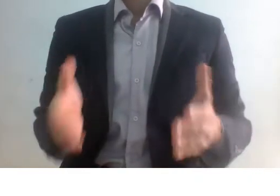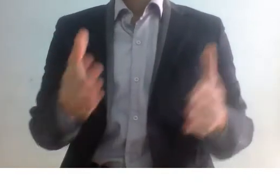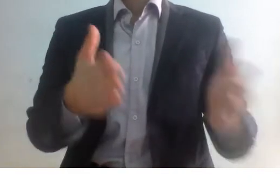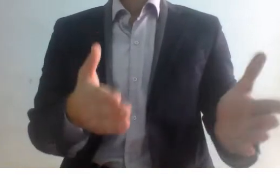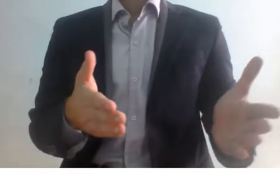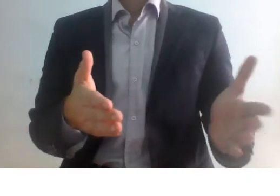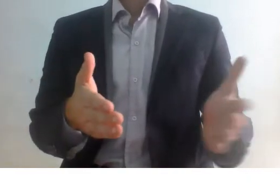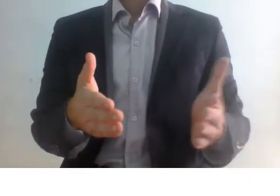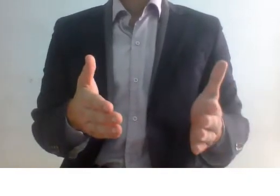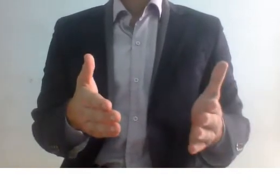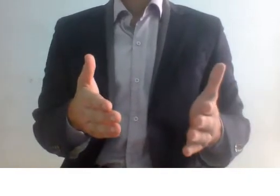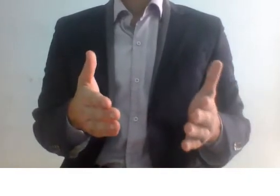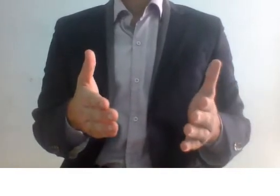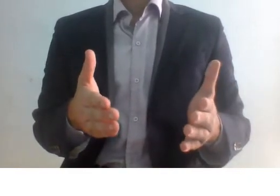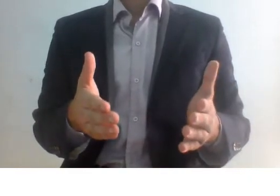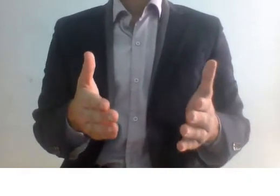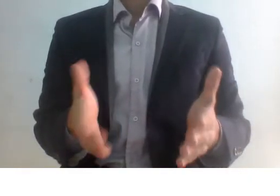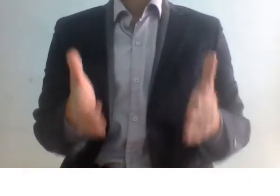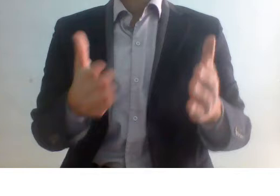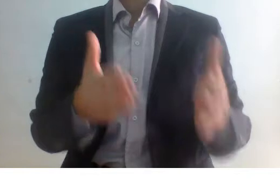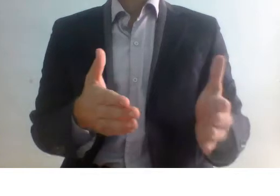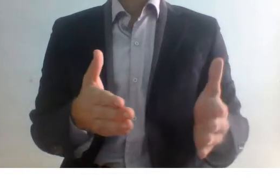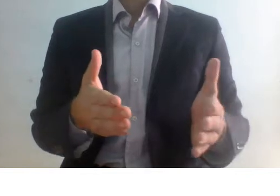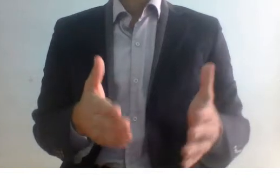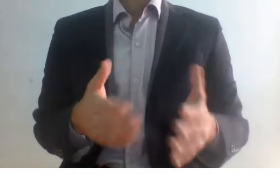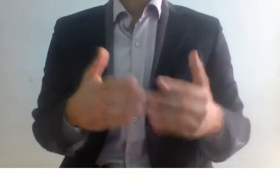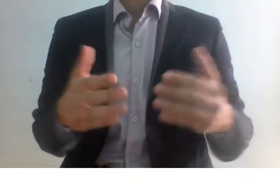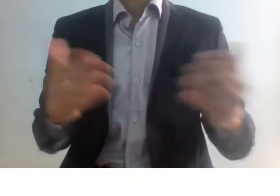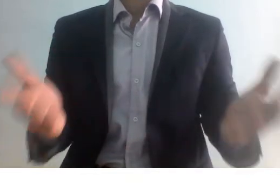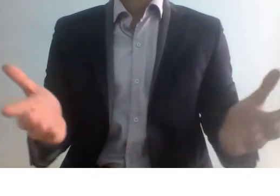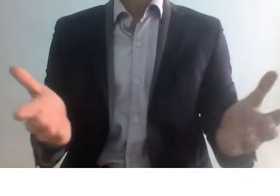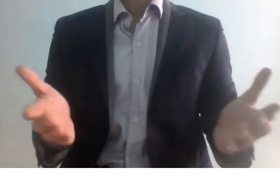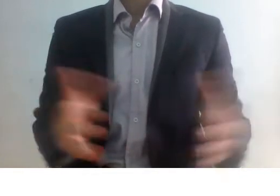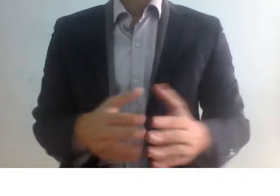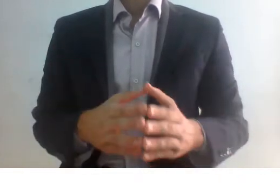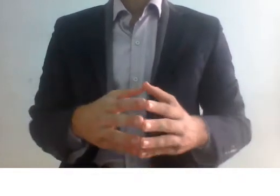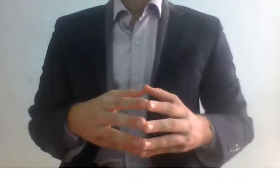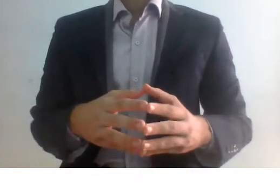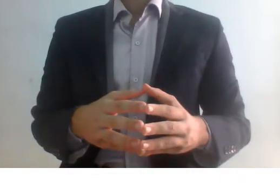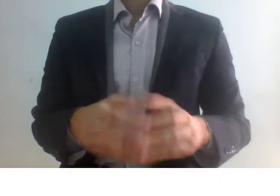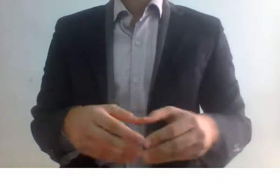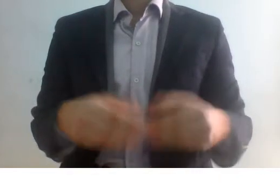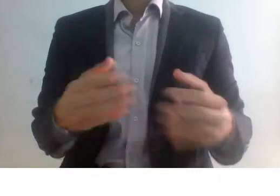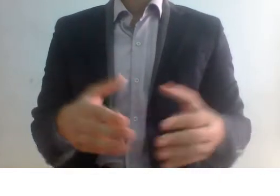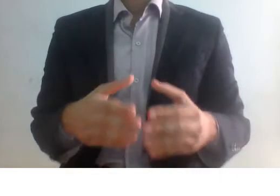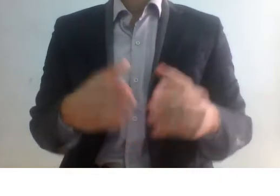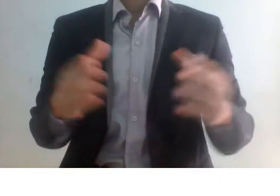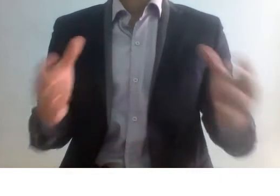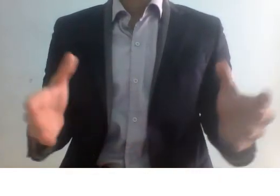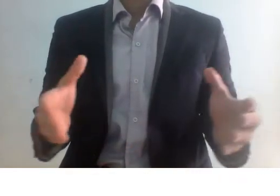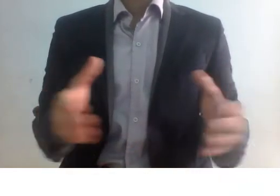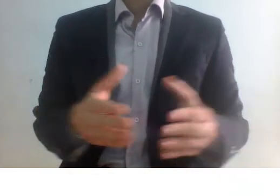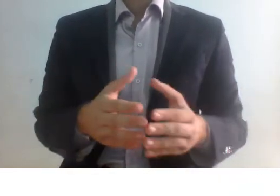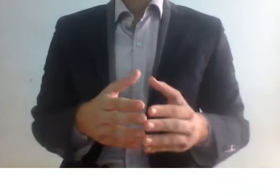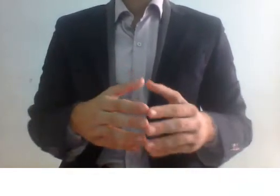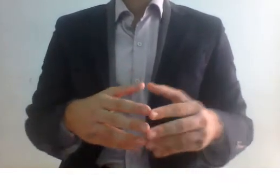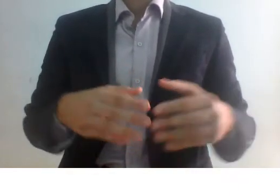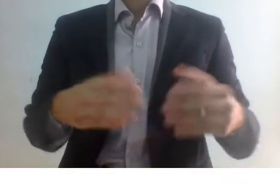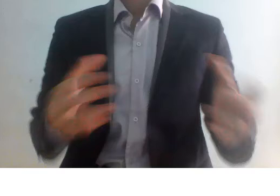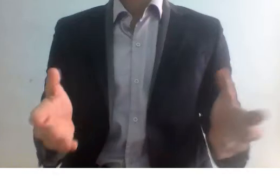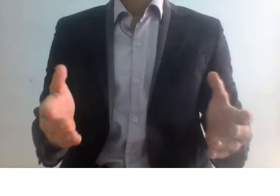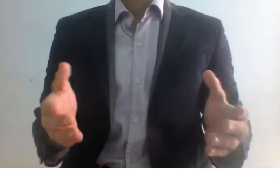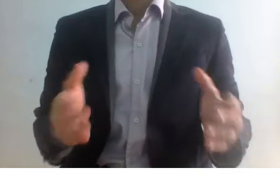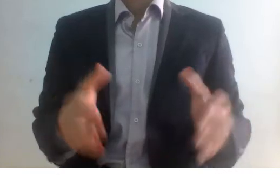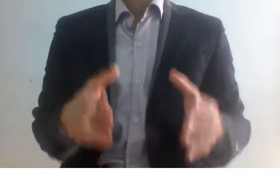¿Por qué digo los sexenios pasados? Recordemos que uno de los dirigentes de la Coparmex, el cual es Gustavo de Hoyos, salió a crear un movimiento al cual él le